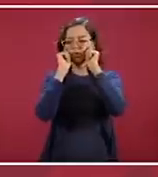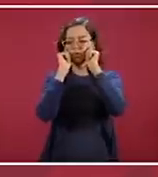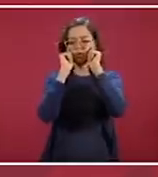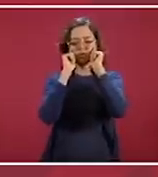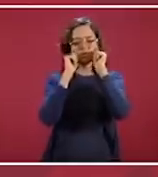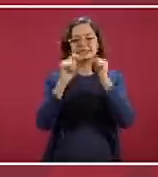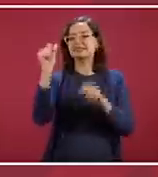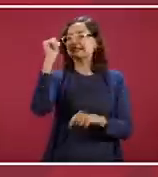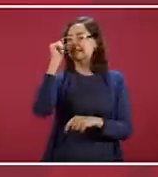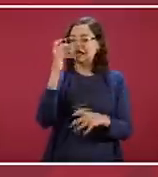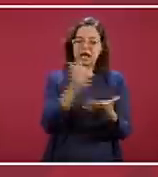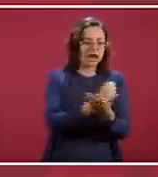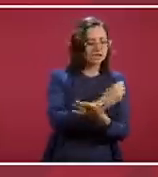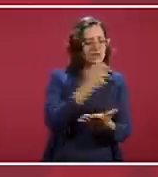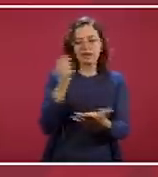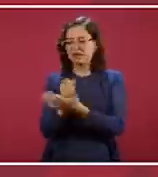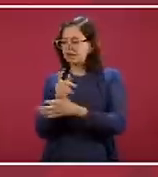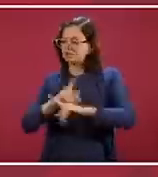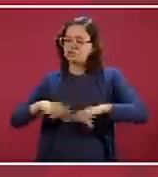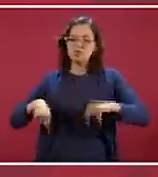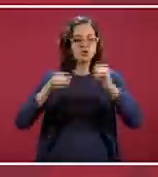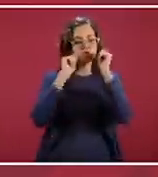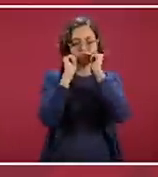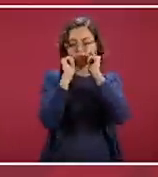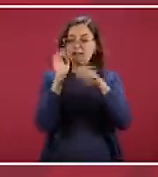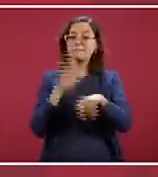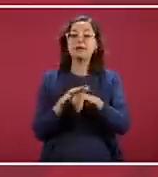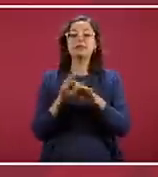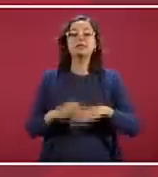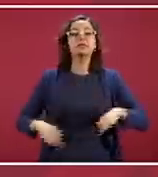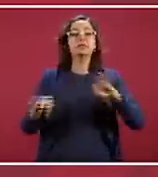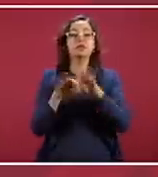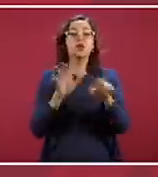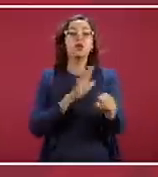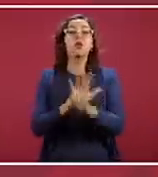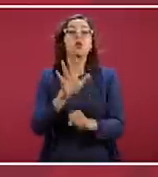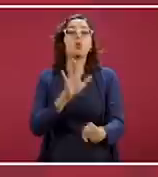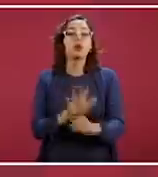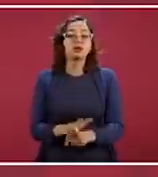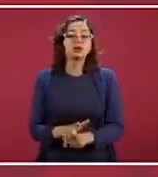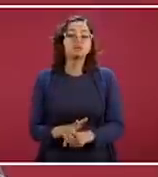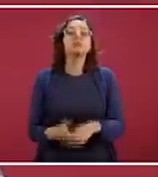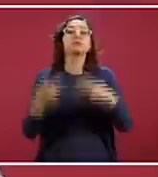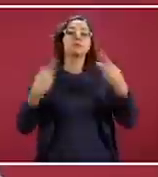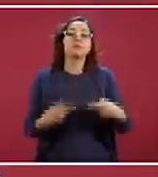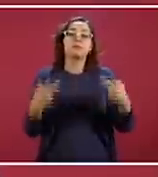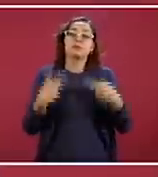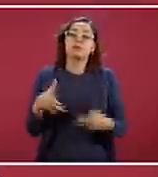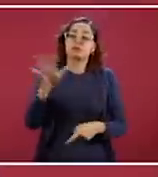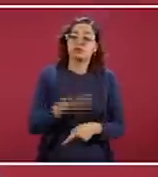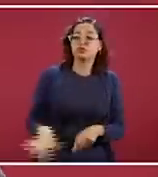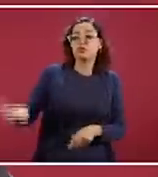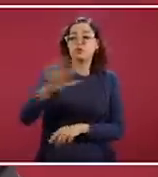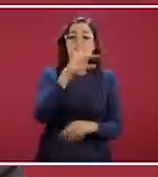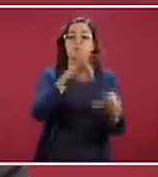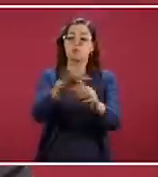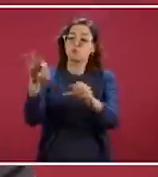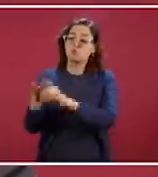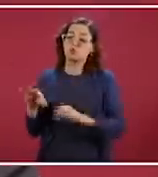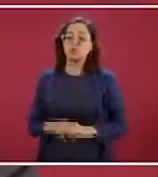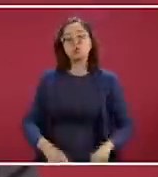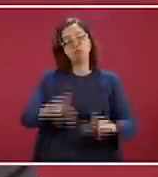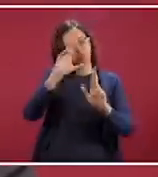sea el que sea, lo más importante es respetar la voluntad del pueblo.